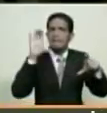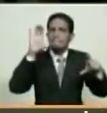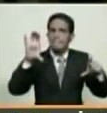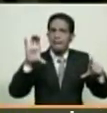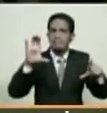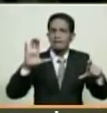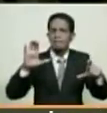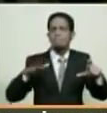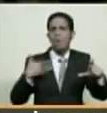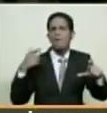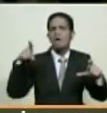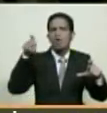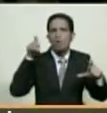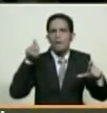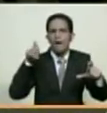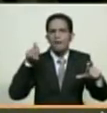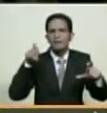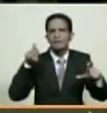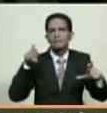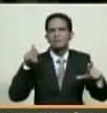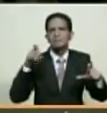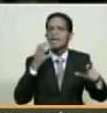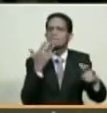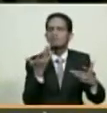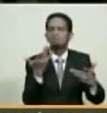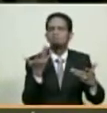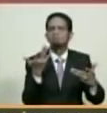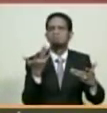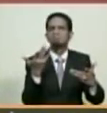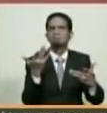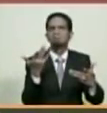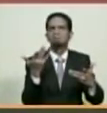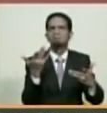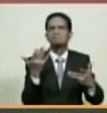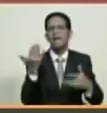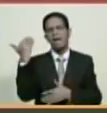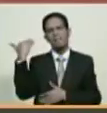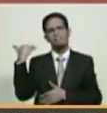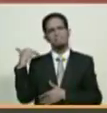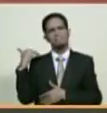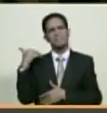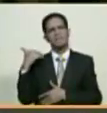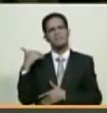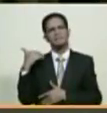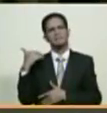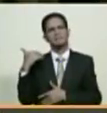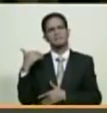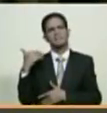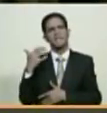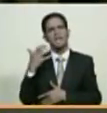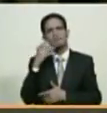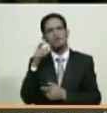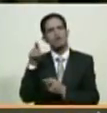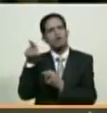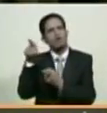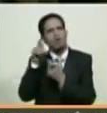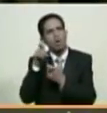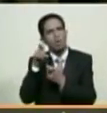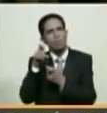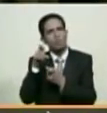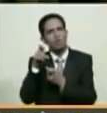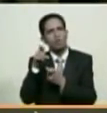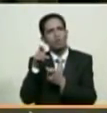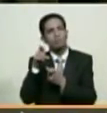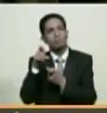sus pensiones. Quería saber si se va a eliminar entonces lo que venía haciéndose de manera habitual, el cobro de las pensiones en un solo monto,